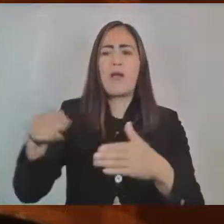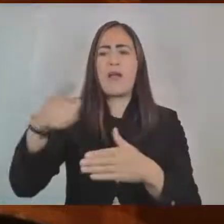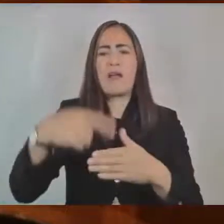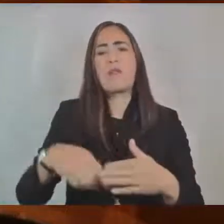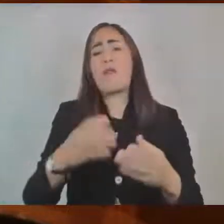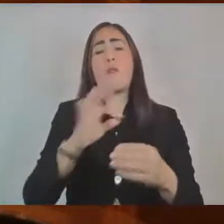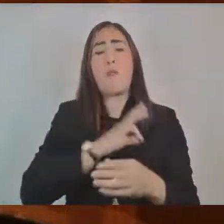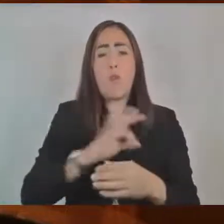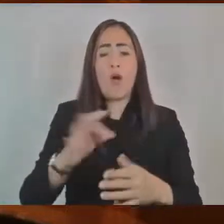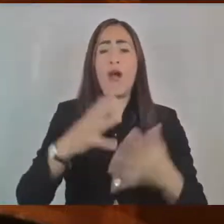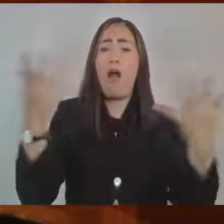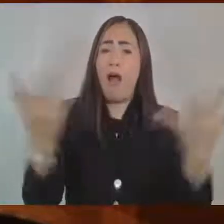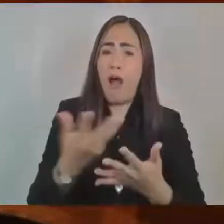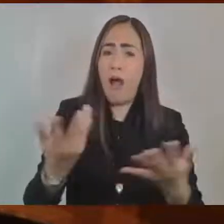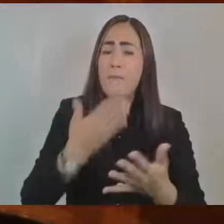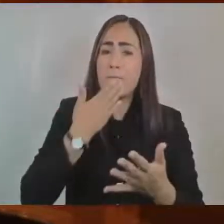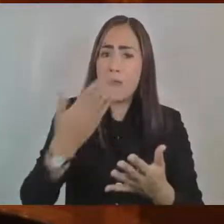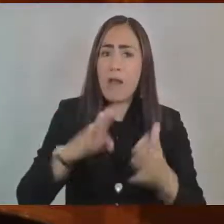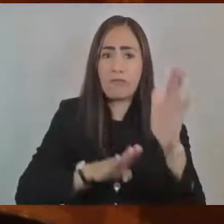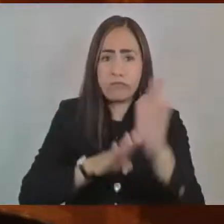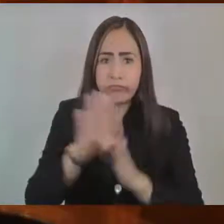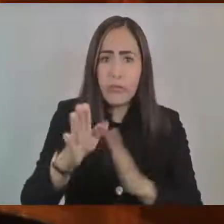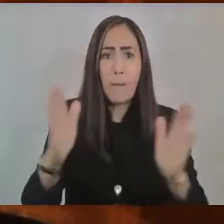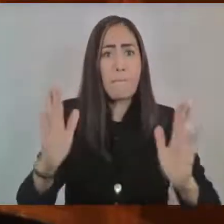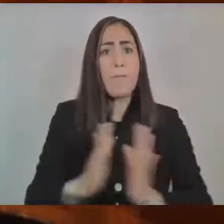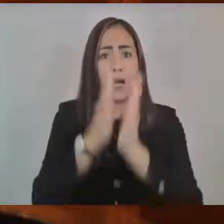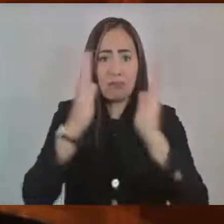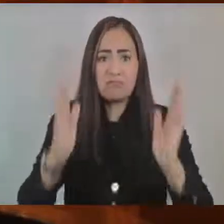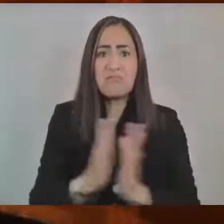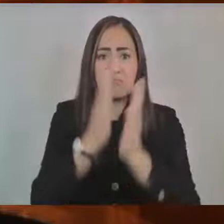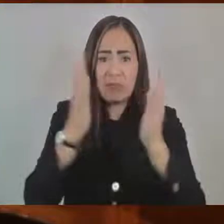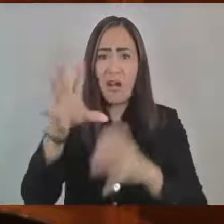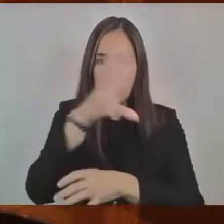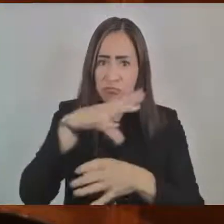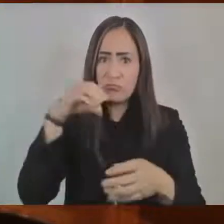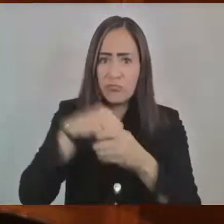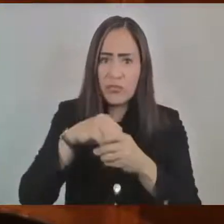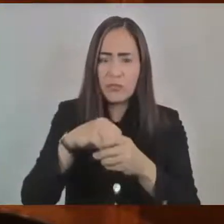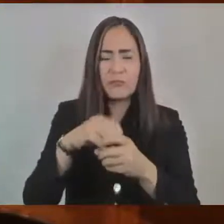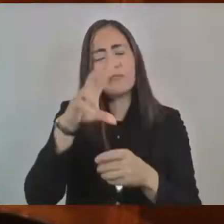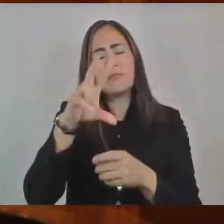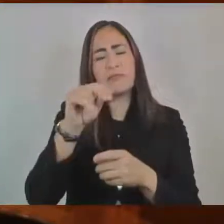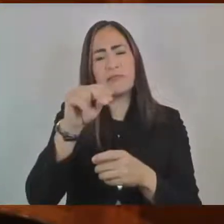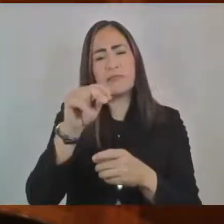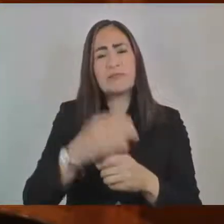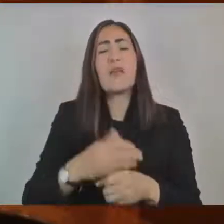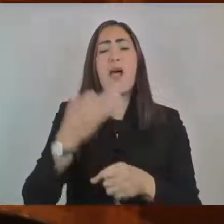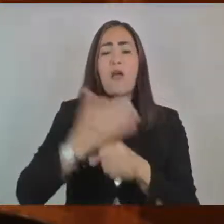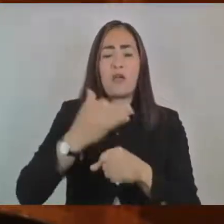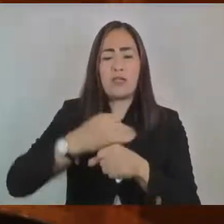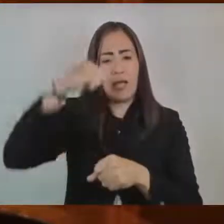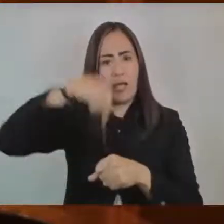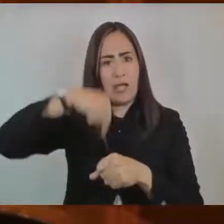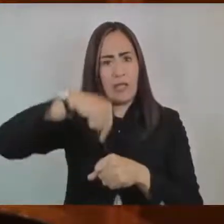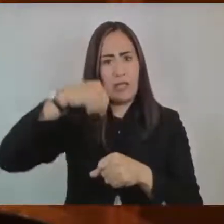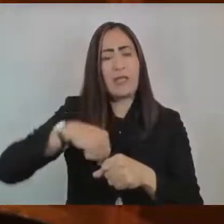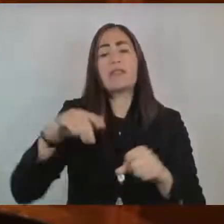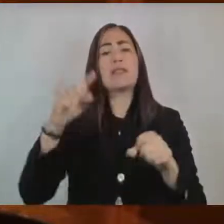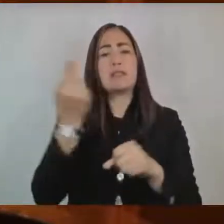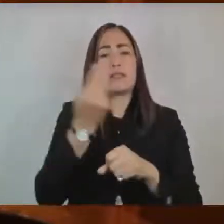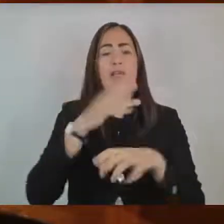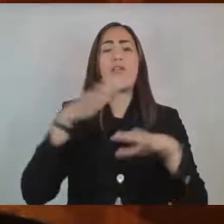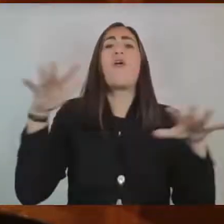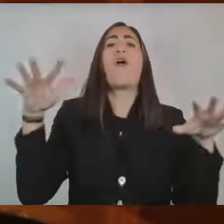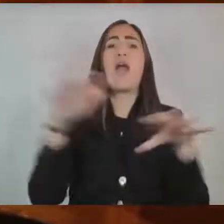manera plena y efectiva a la sociedad. Es nuestro deber impulsar desde la normativa del